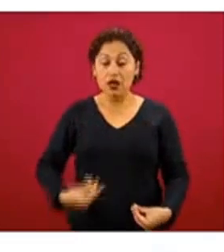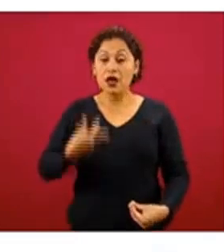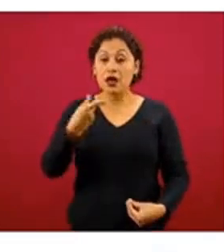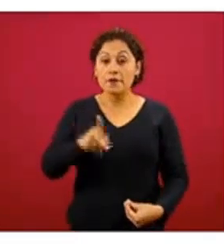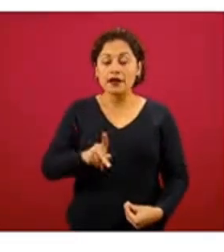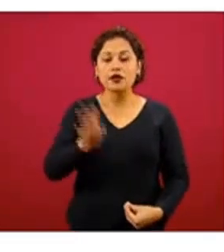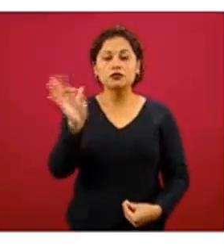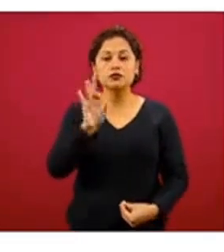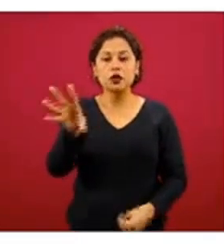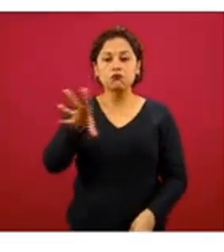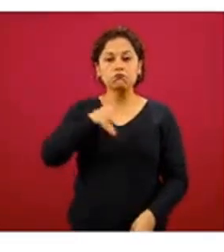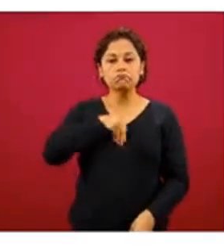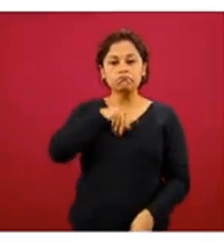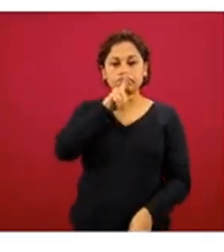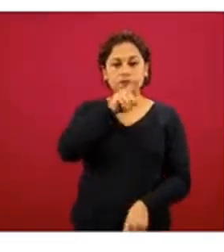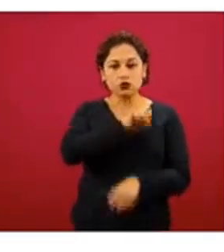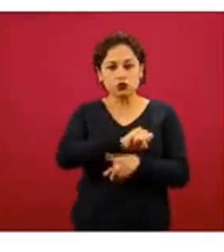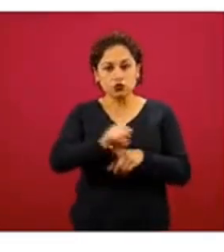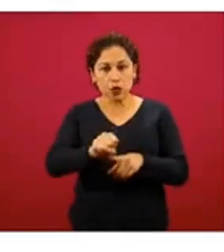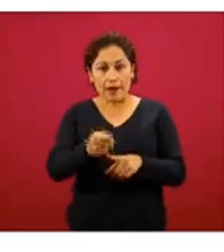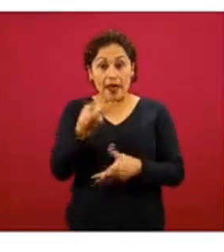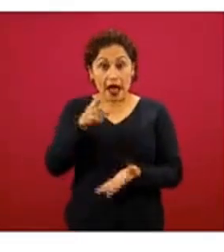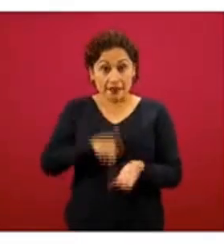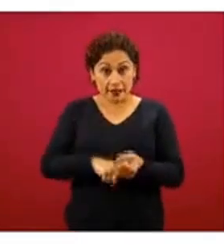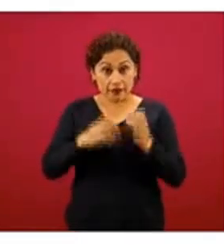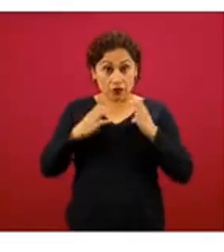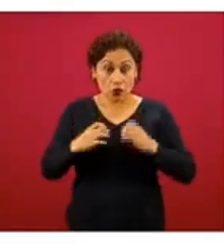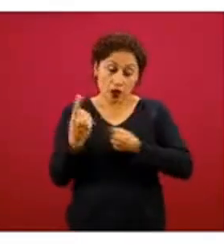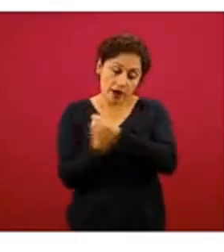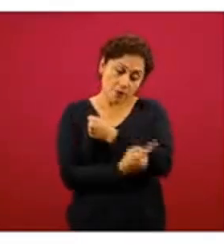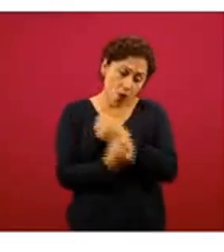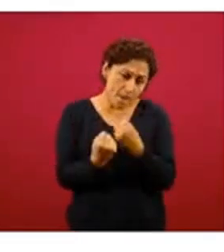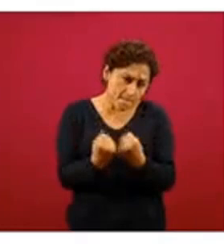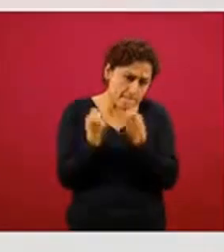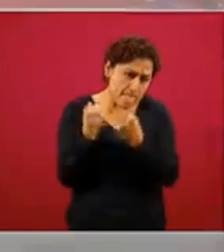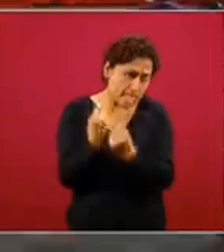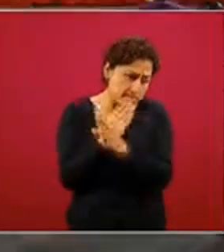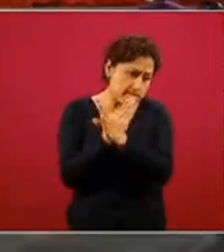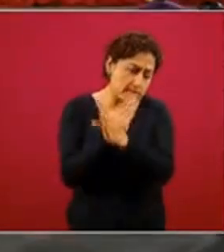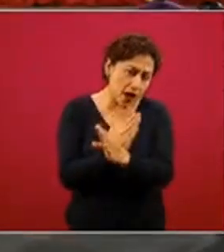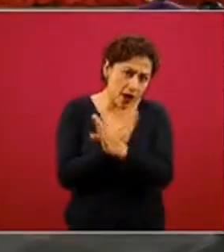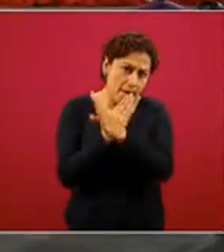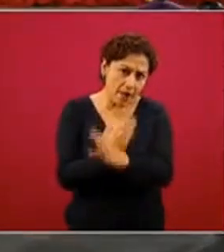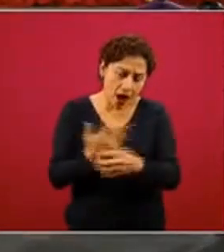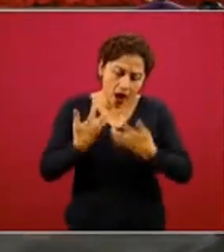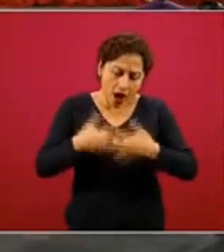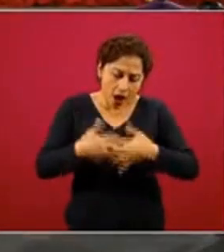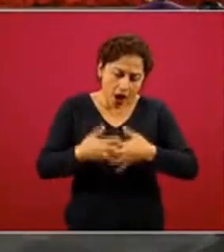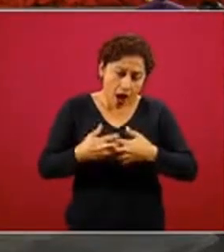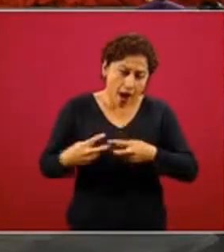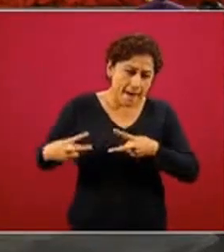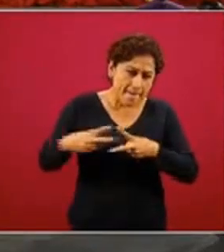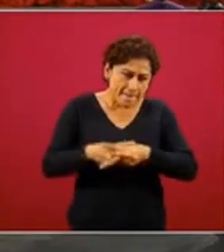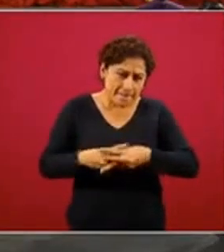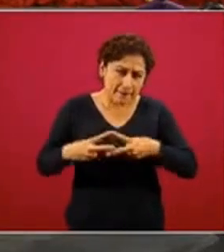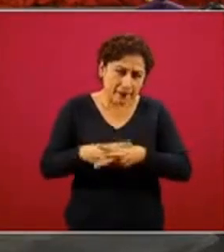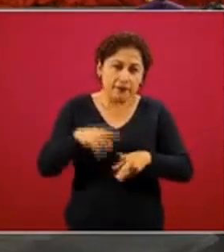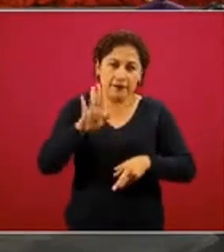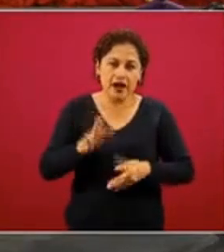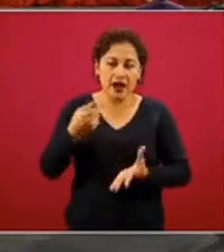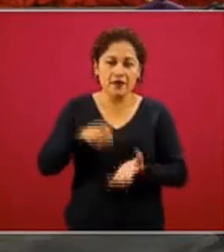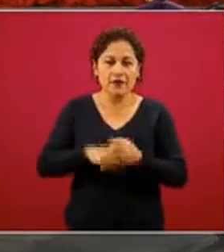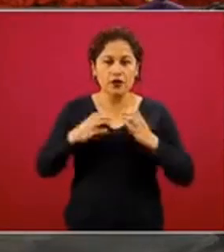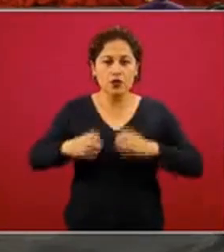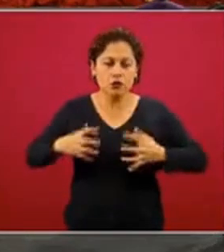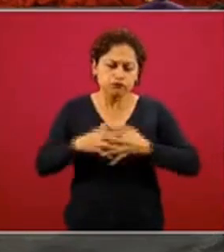agravándose debido a las comorbilidades. Si es diabético, hipertenso, etcétera, todo eso se magnifica este camino y